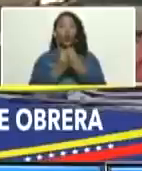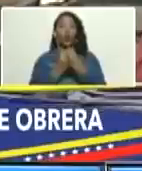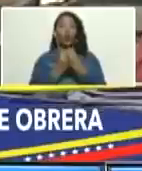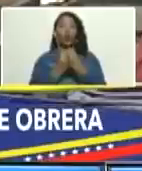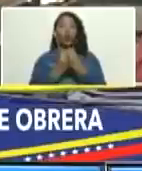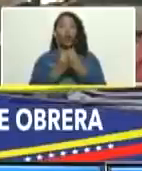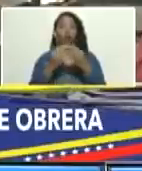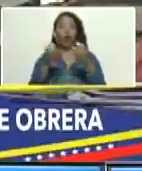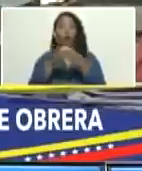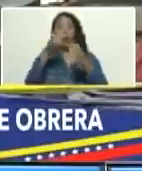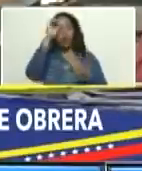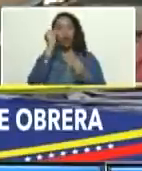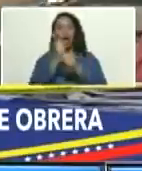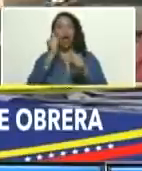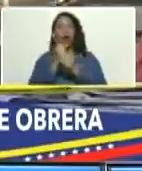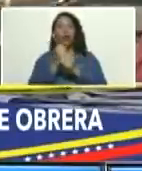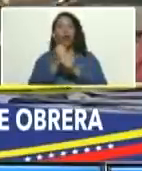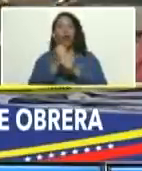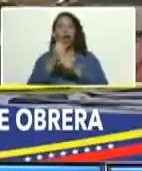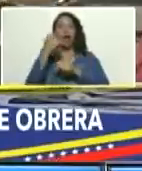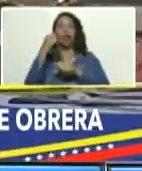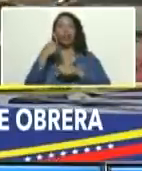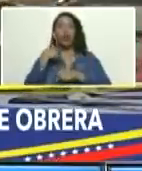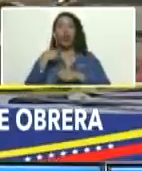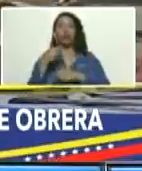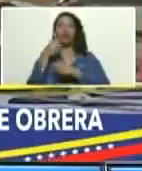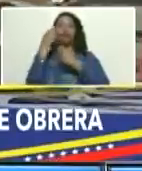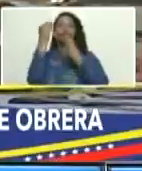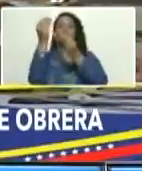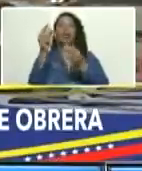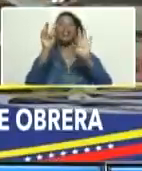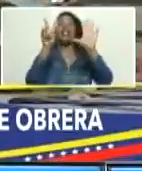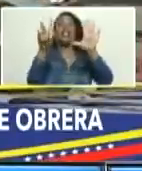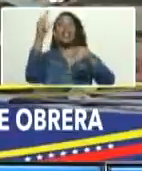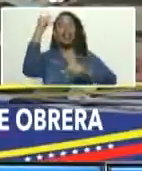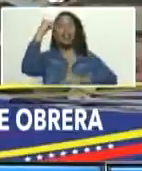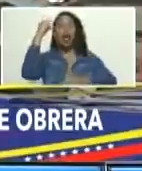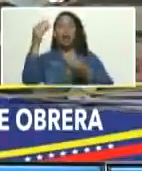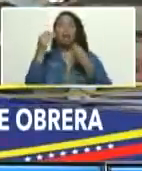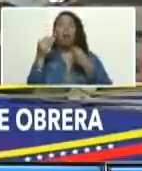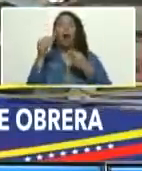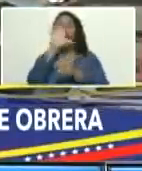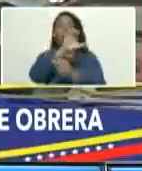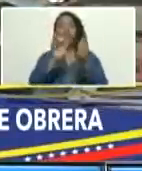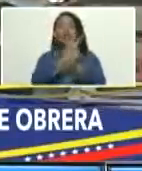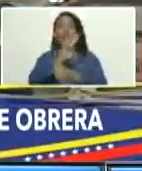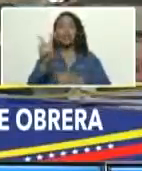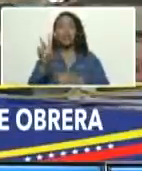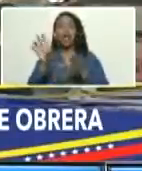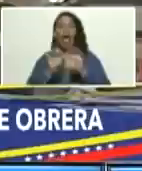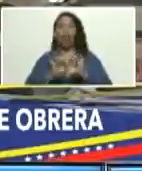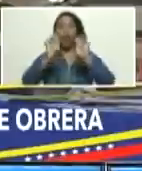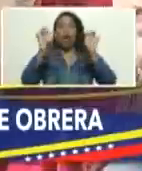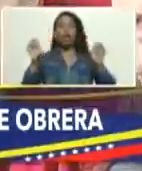obrera, le voy a dar 7 días para que la vicepresidenta de